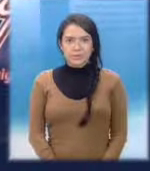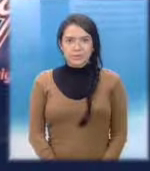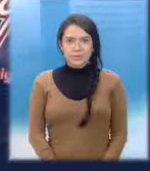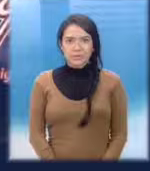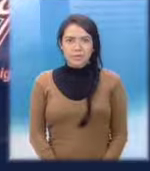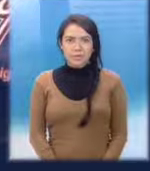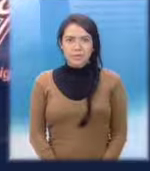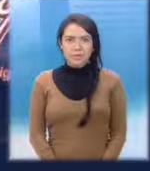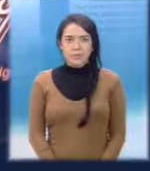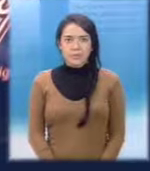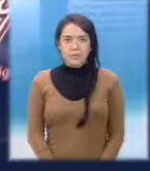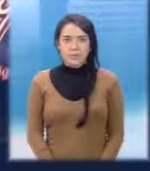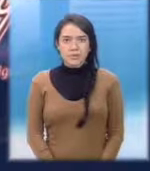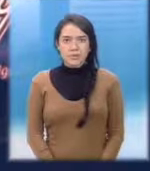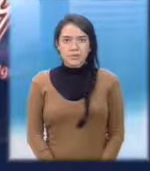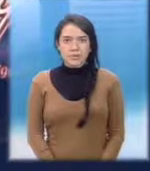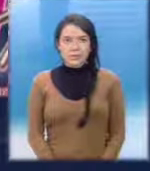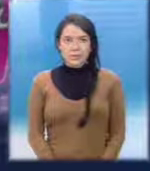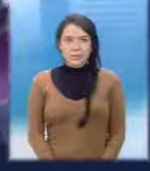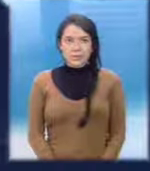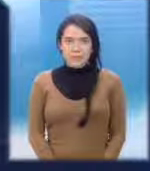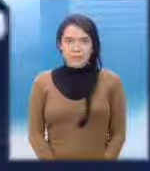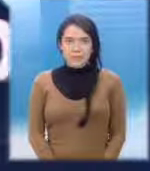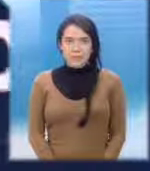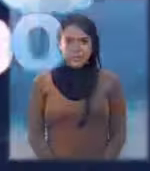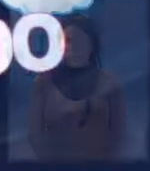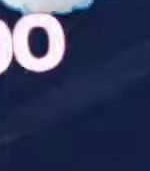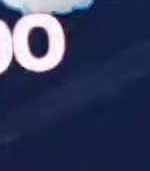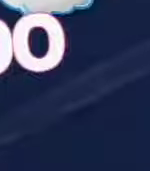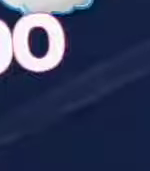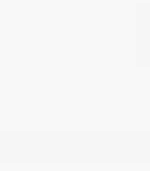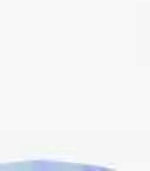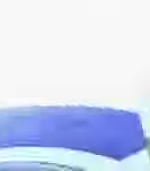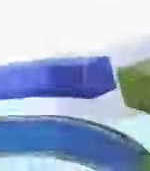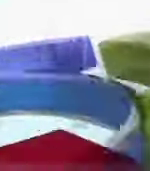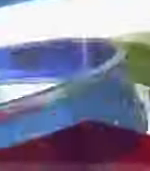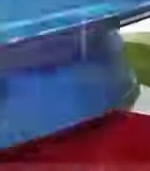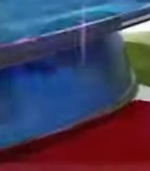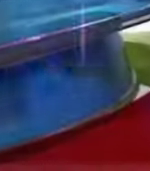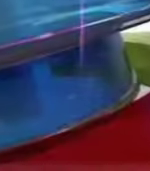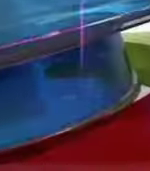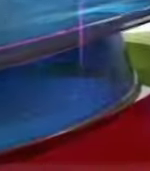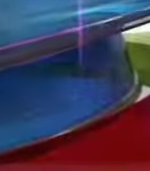en confianza, entre amigos, presenta el estado del tiempo.